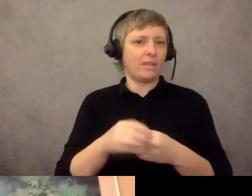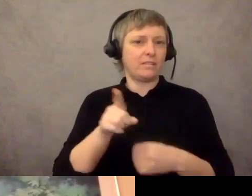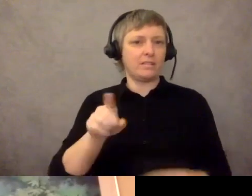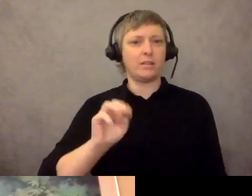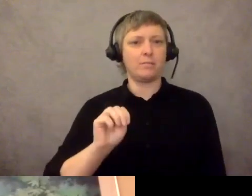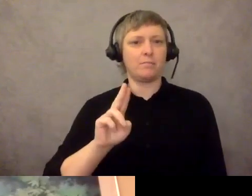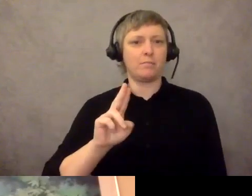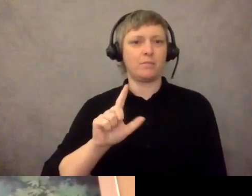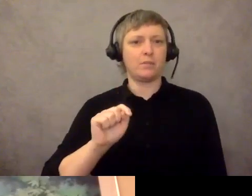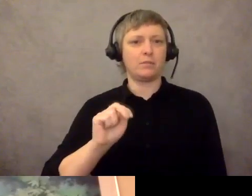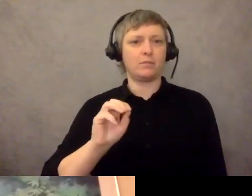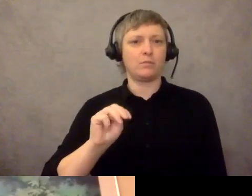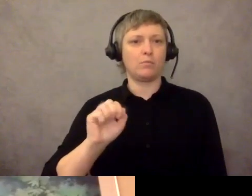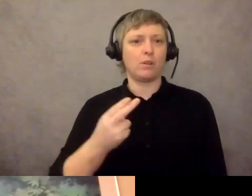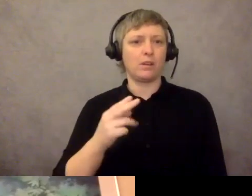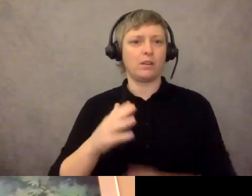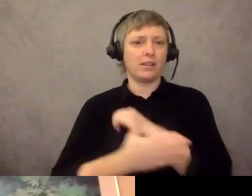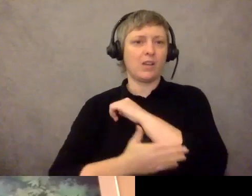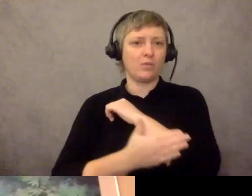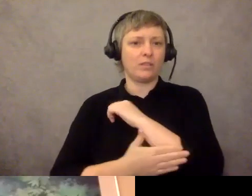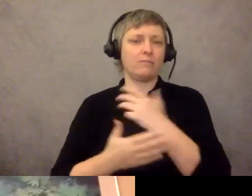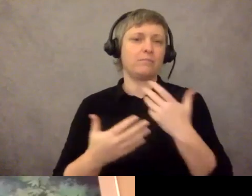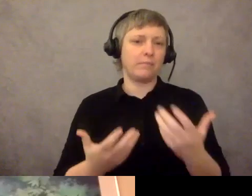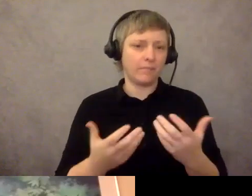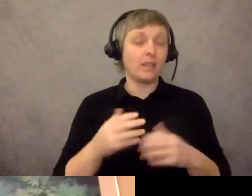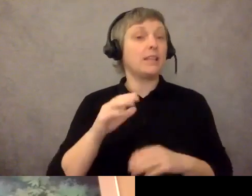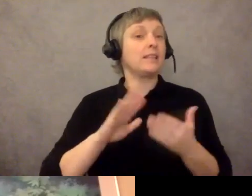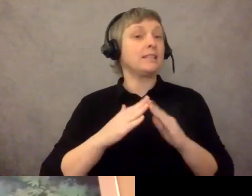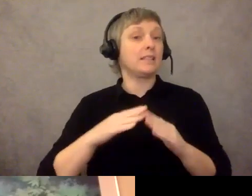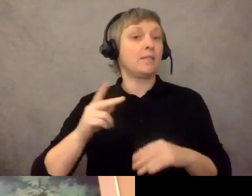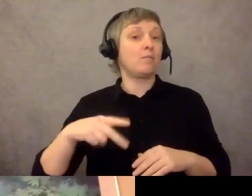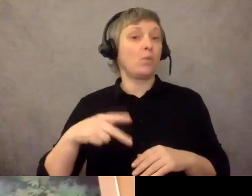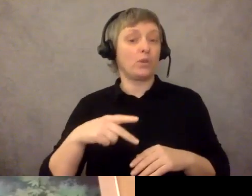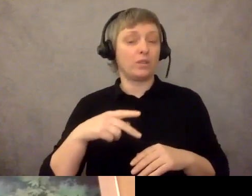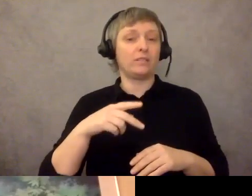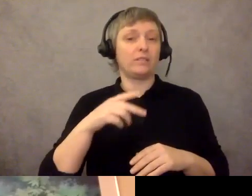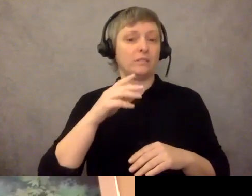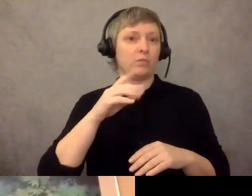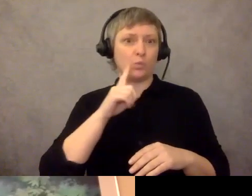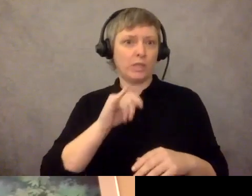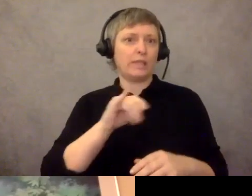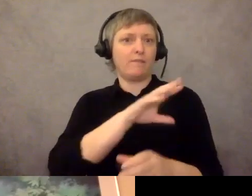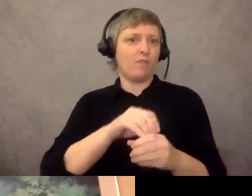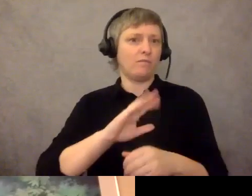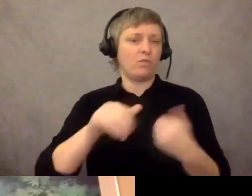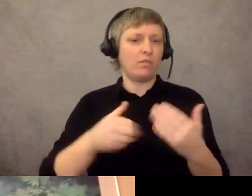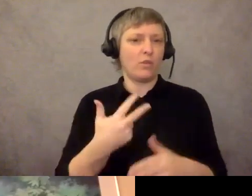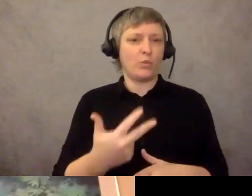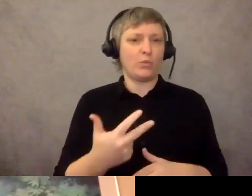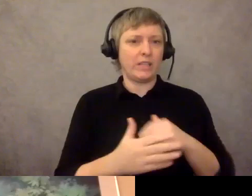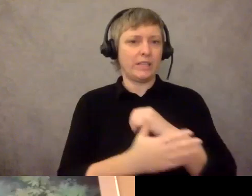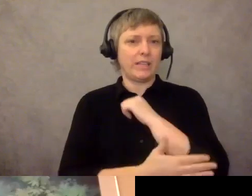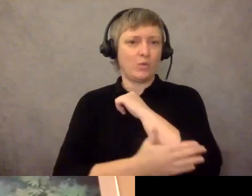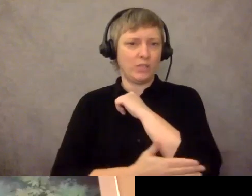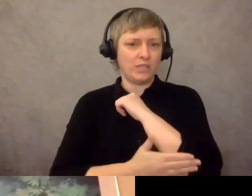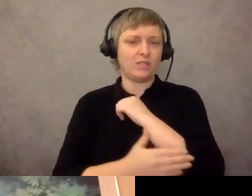Portland existe y en todos los tres condados. Así que el condado de Multnomah va a estar colaborando con